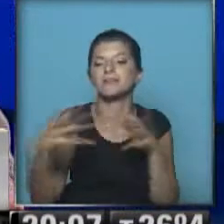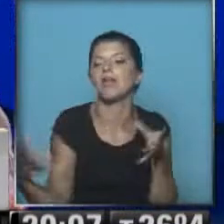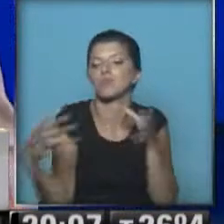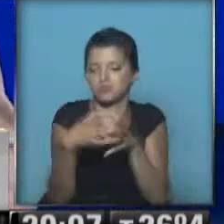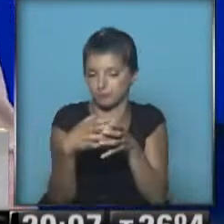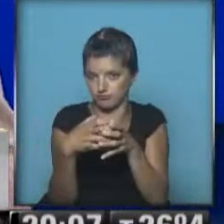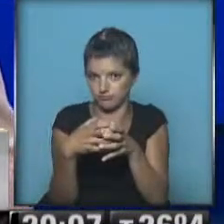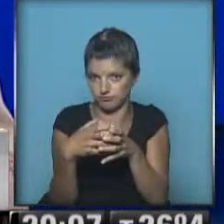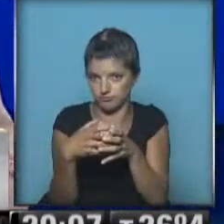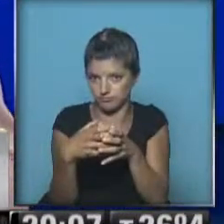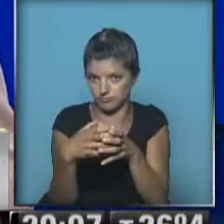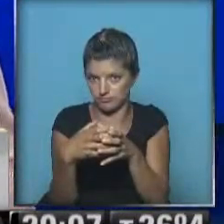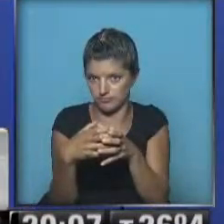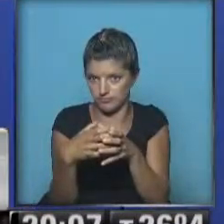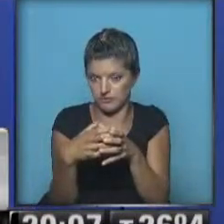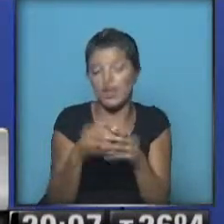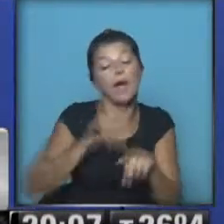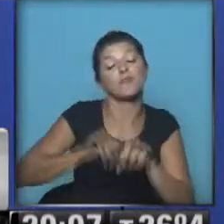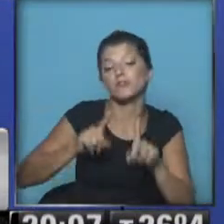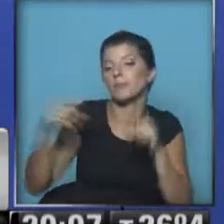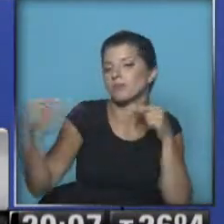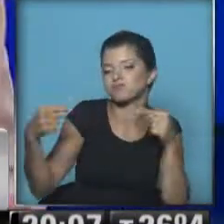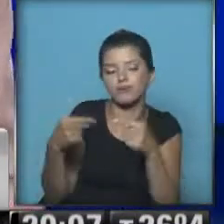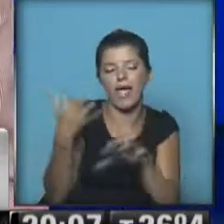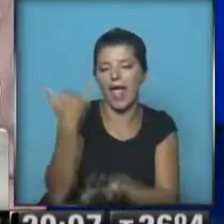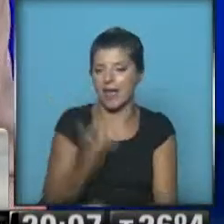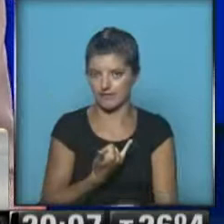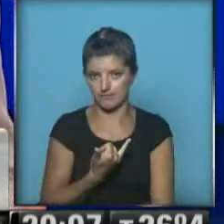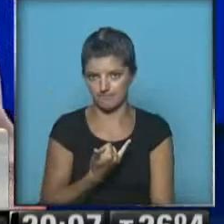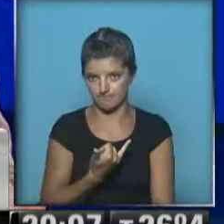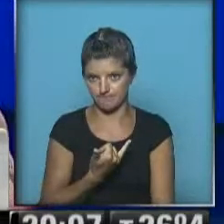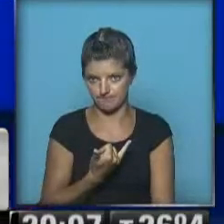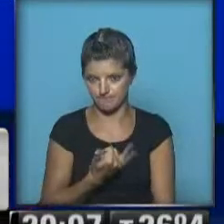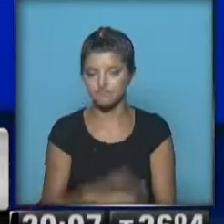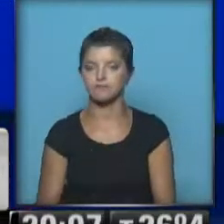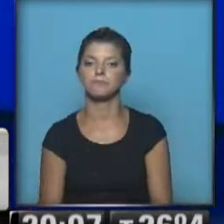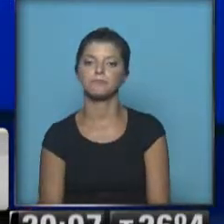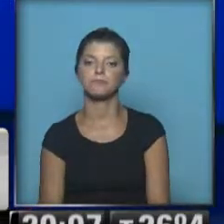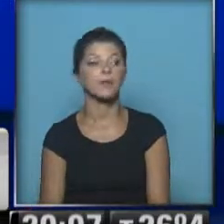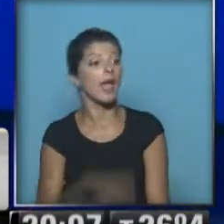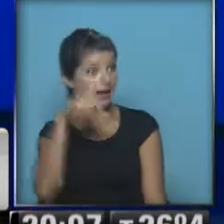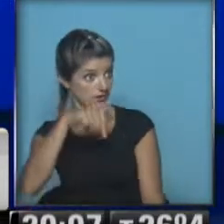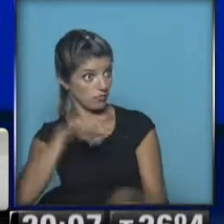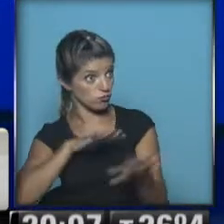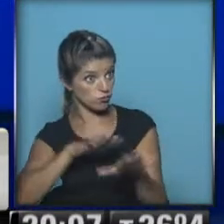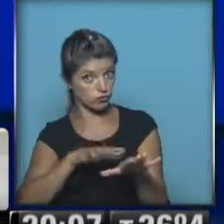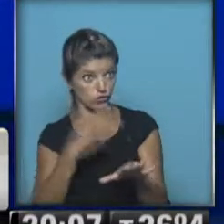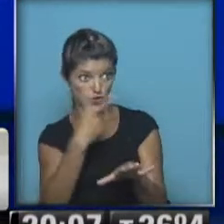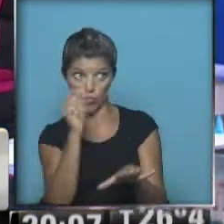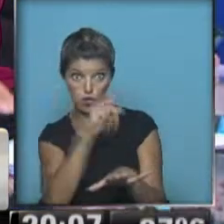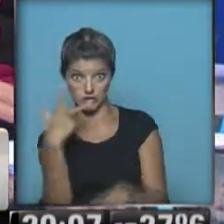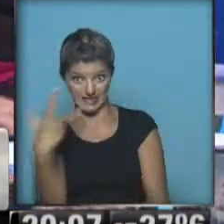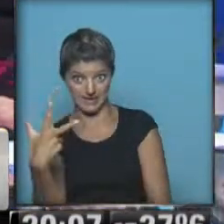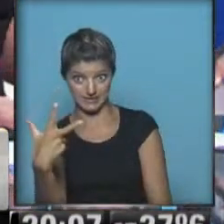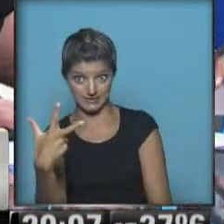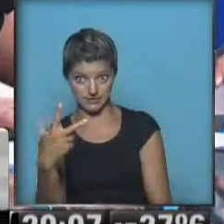armonizar sin que haya contradicciones o fisuras, la convivencia de procedencias distintas, digamos. Que en este caso son tres, digamos,